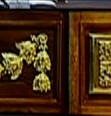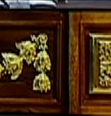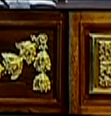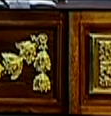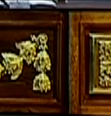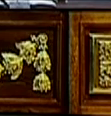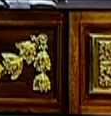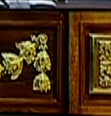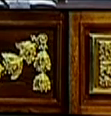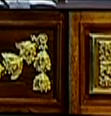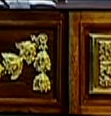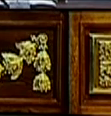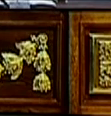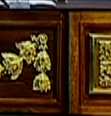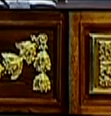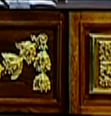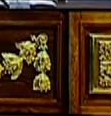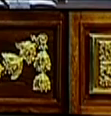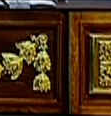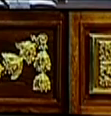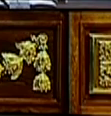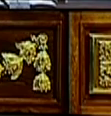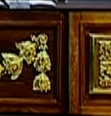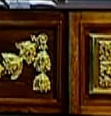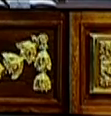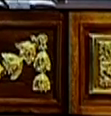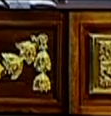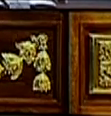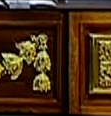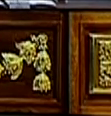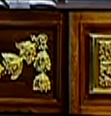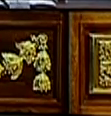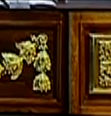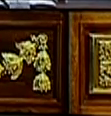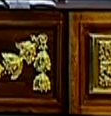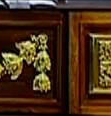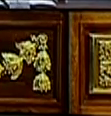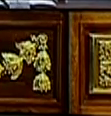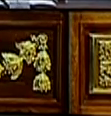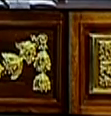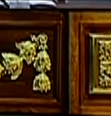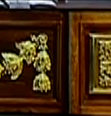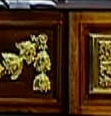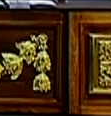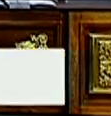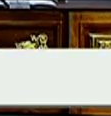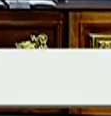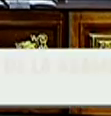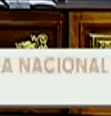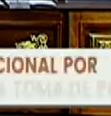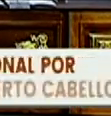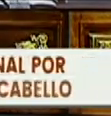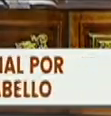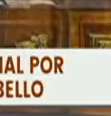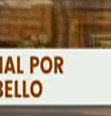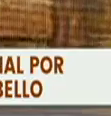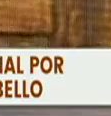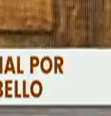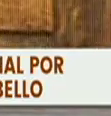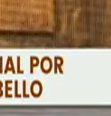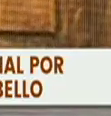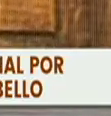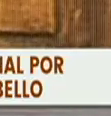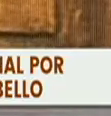sírvase dar lectura a el proyecto de orden del día de hoy punto número